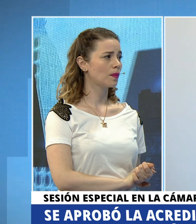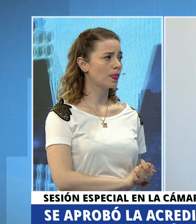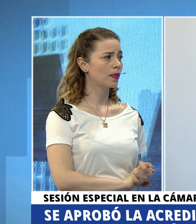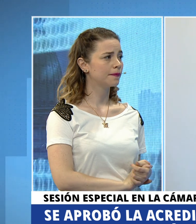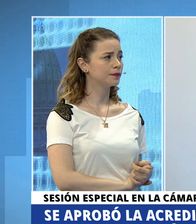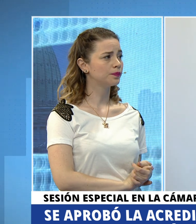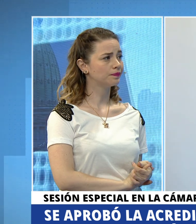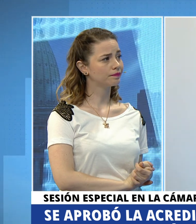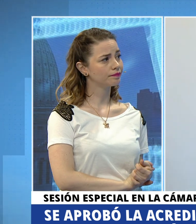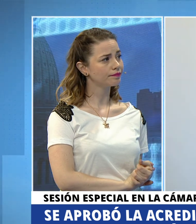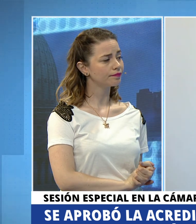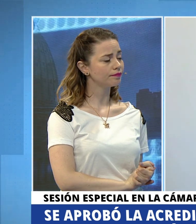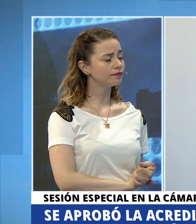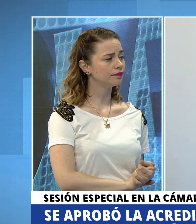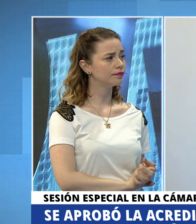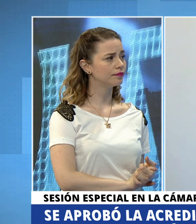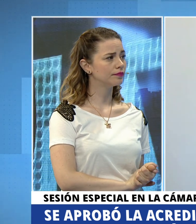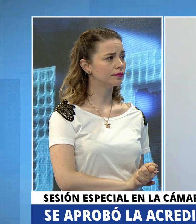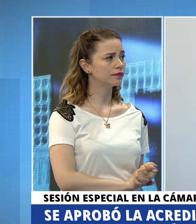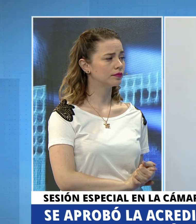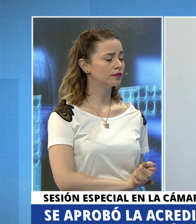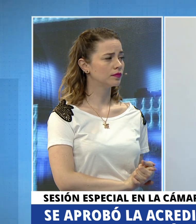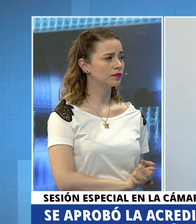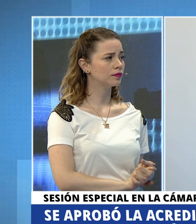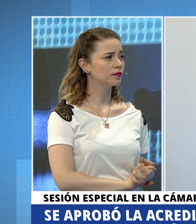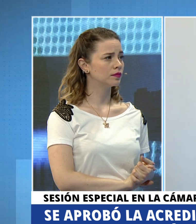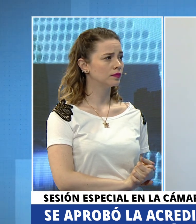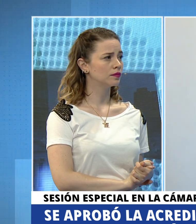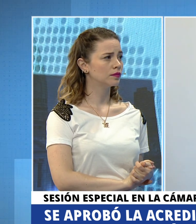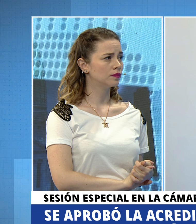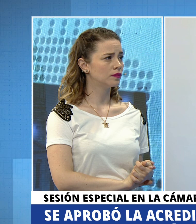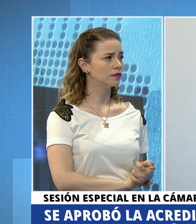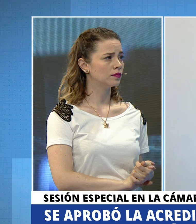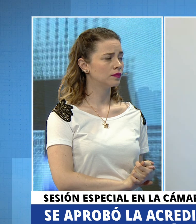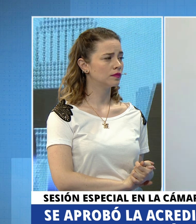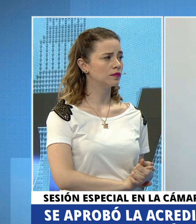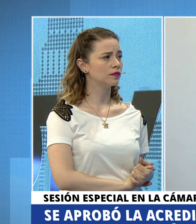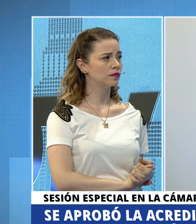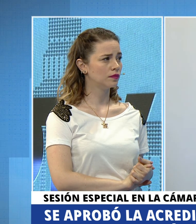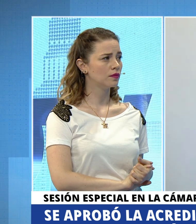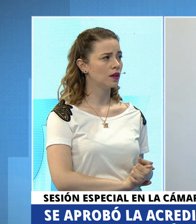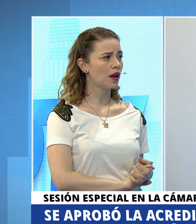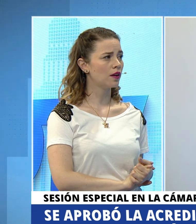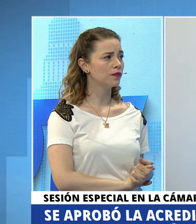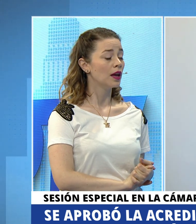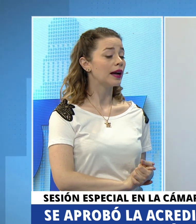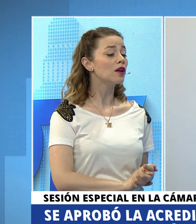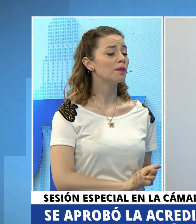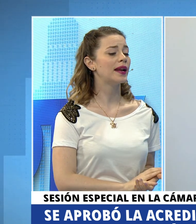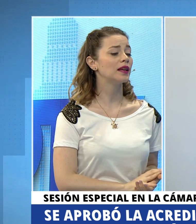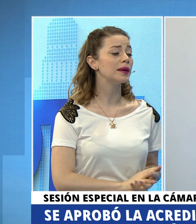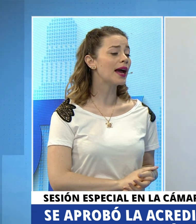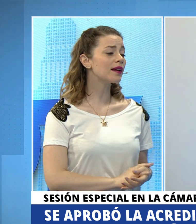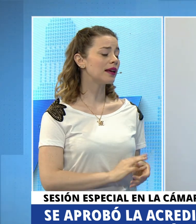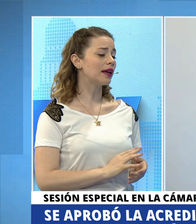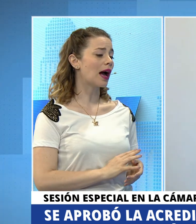juego, pero es importante que haya salido esta medida de sanción. Veremos qué pasa ahora en el Senado. Claro. Caro,